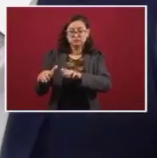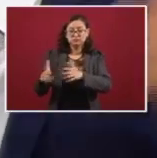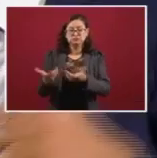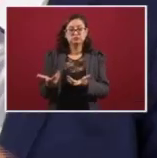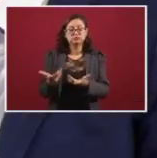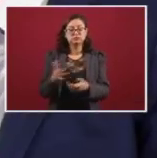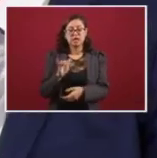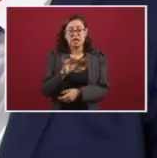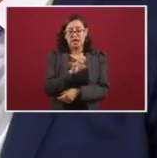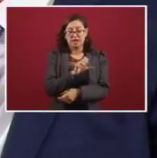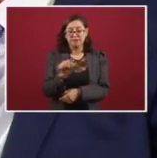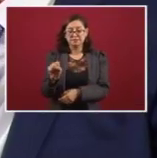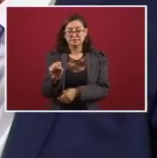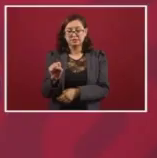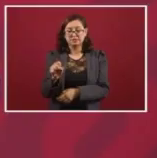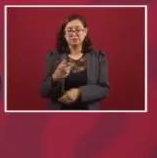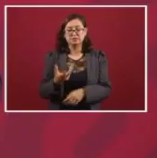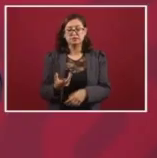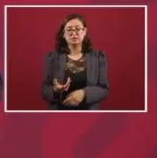del Seguro Social,